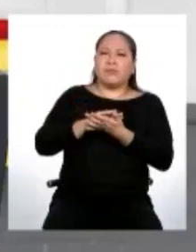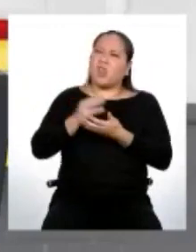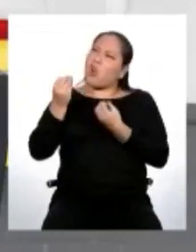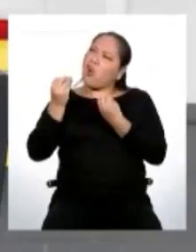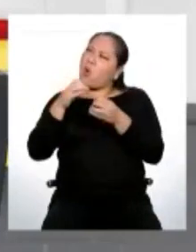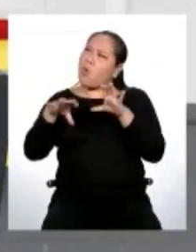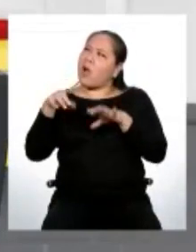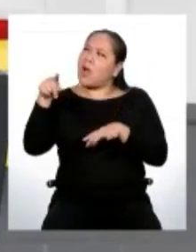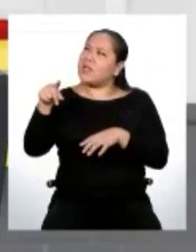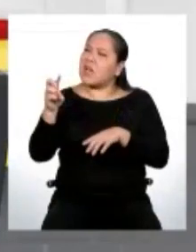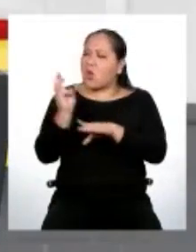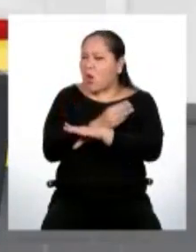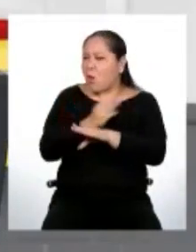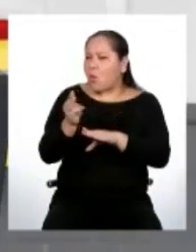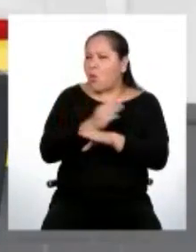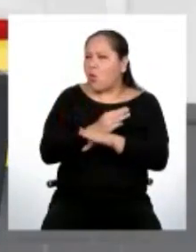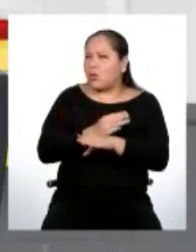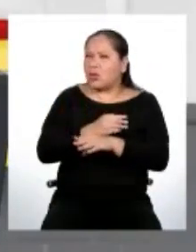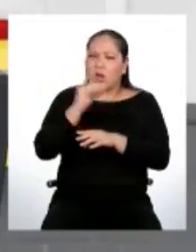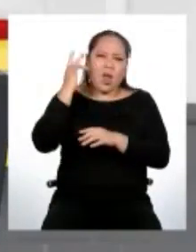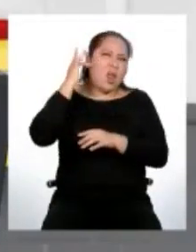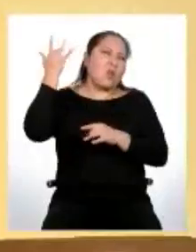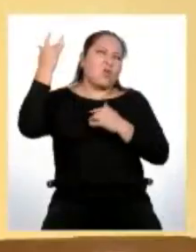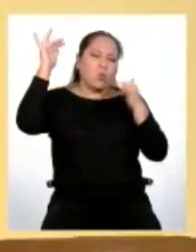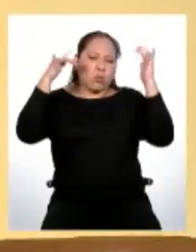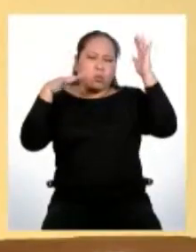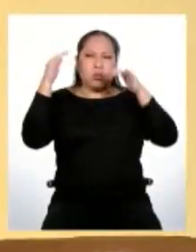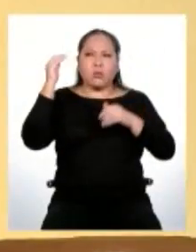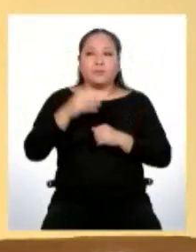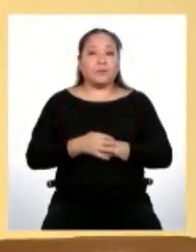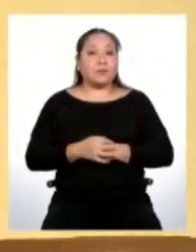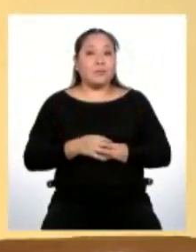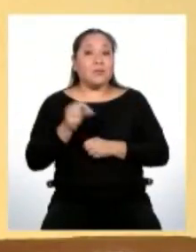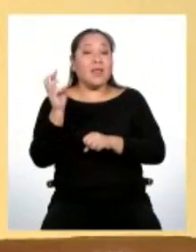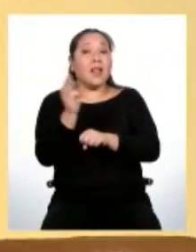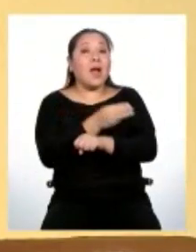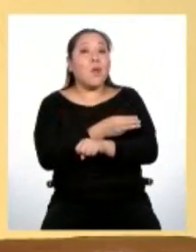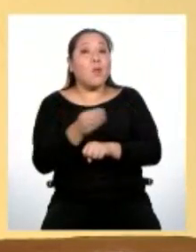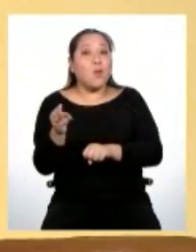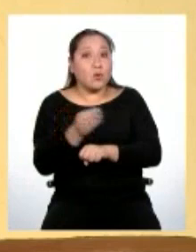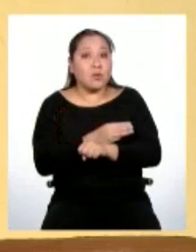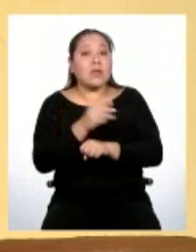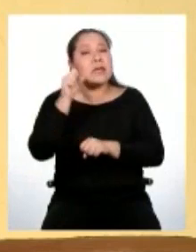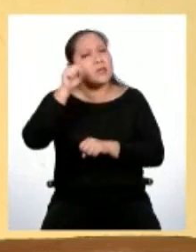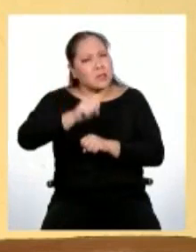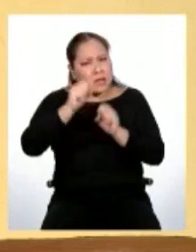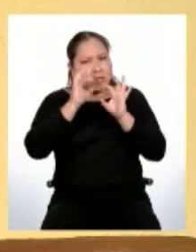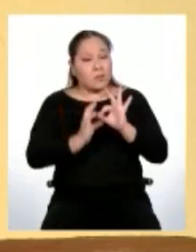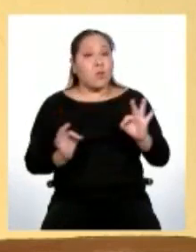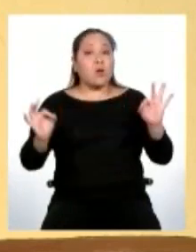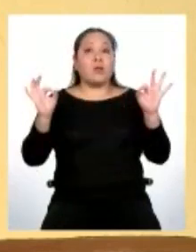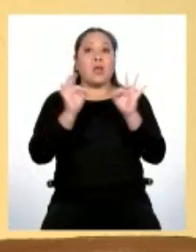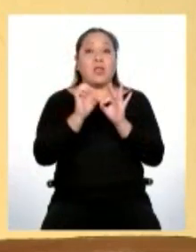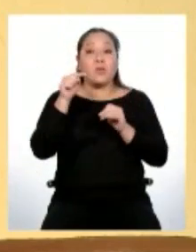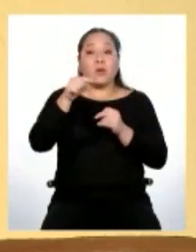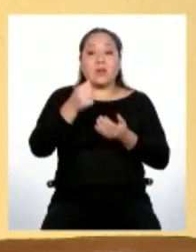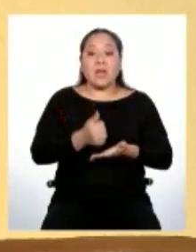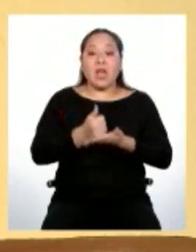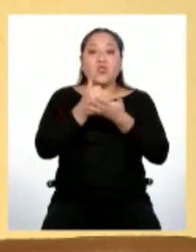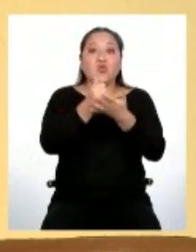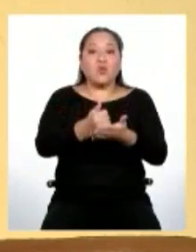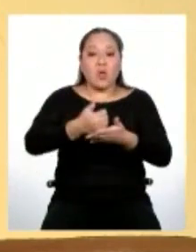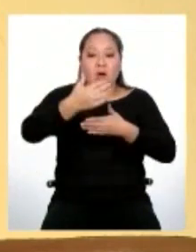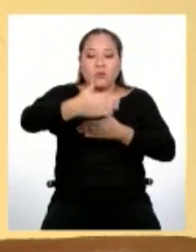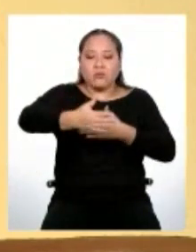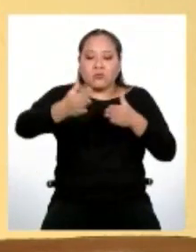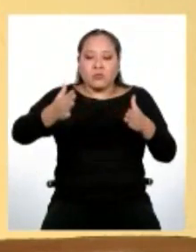ahí con la música o los efectos de sonido? La música puede llegar a ser muy importante porque genera una atmósfera para